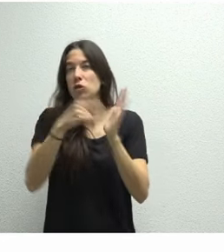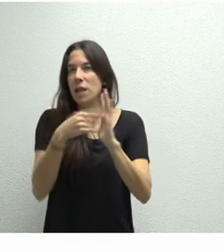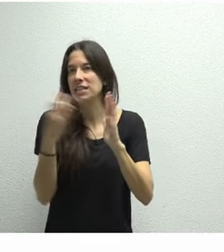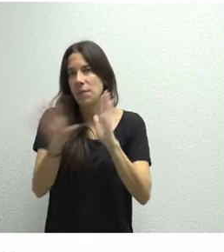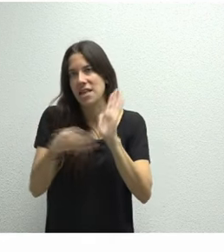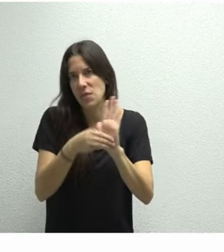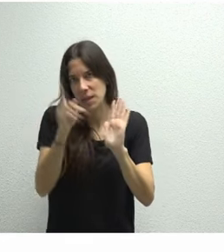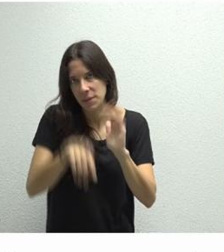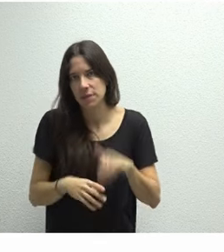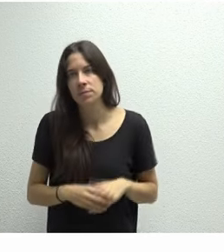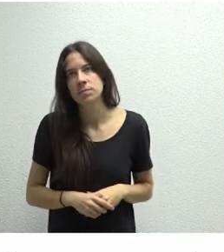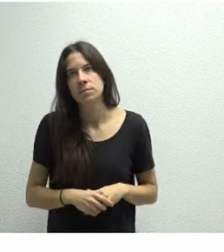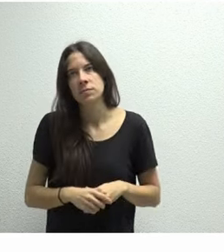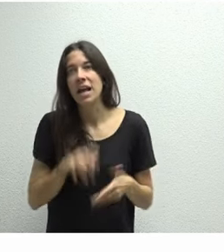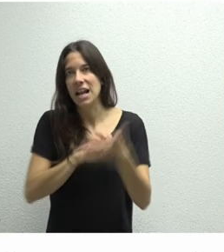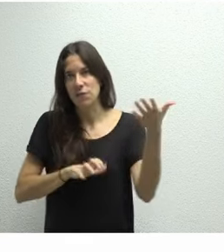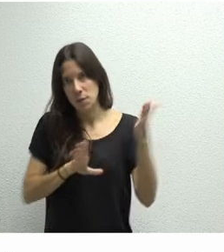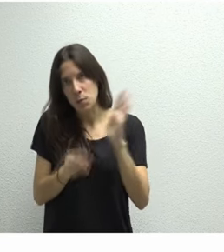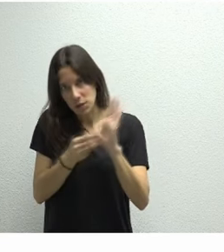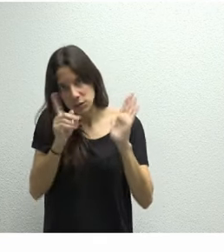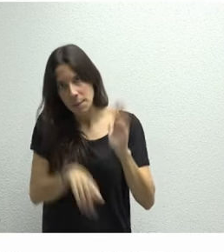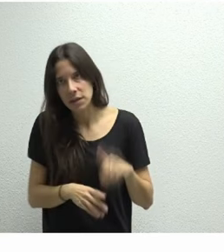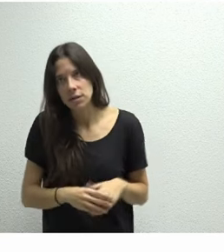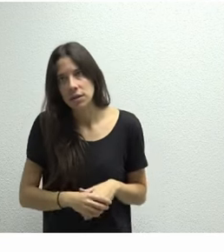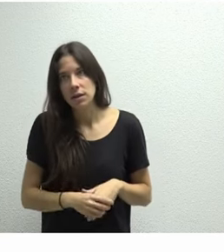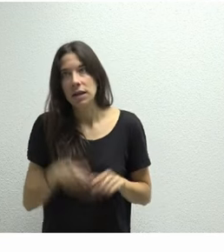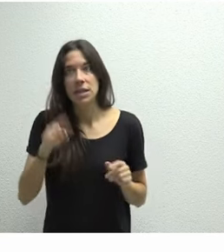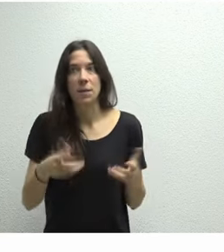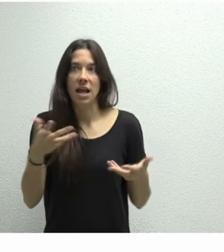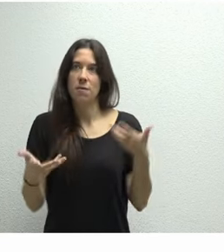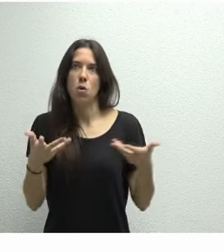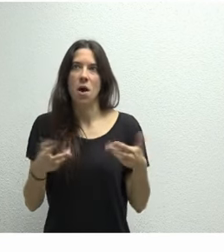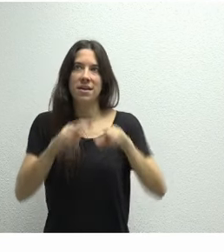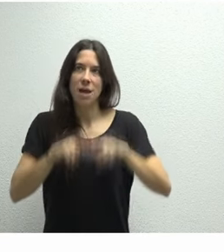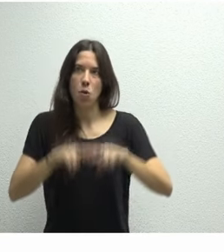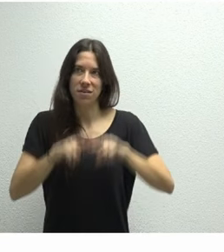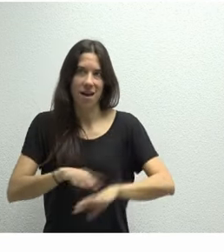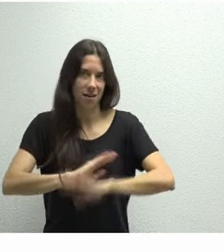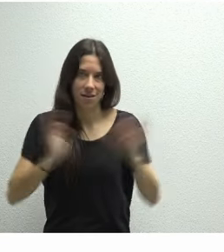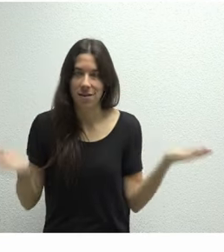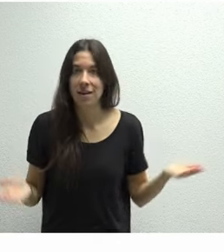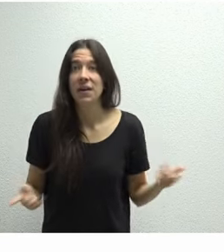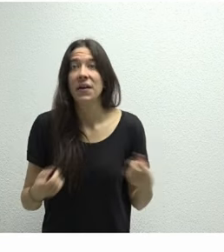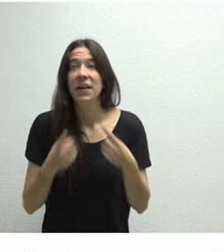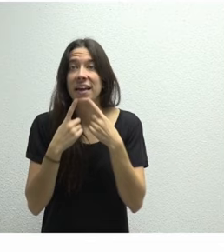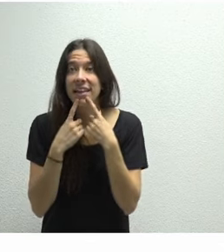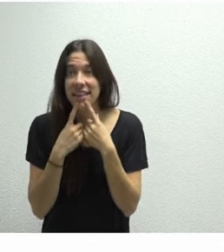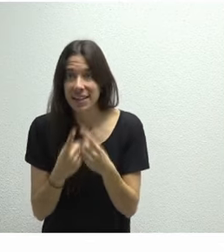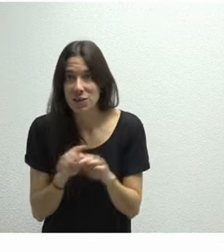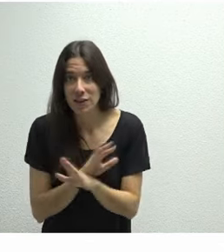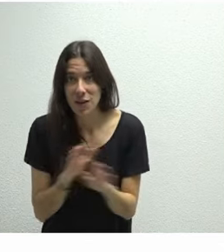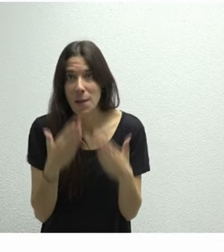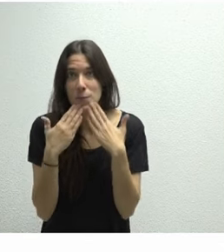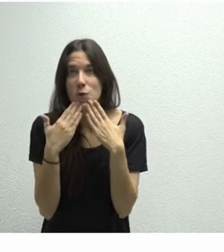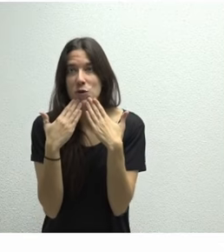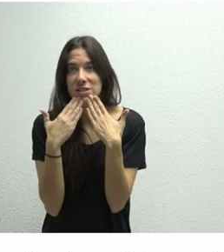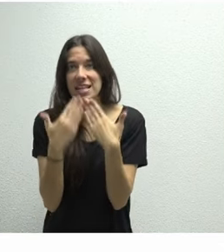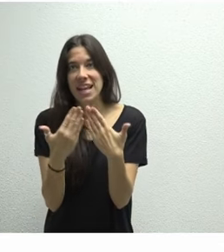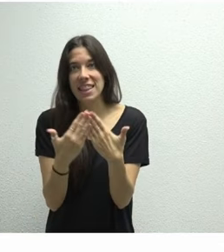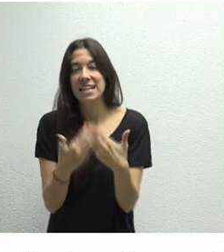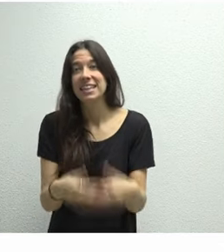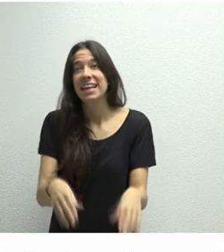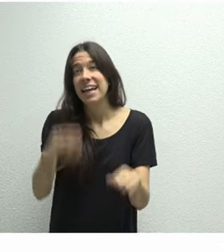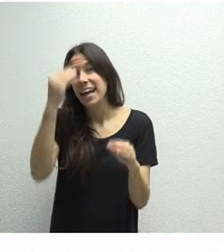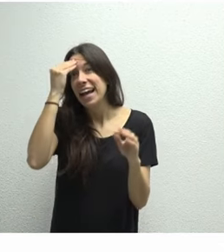lo pondremos en el informe no Y sobre todo evaluar y auditar y dicho esto muchísimas gracias y creo que os dejo 5